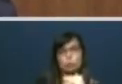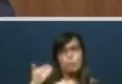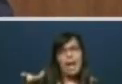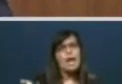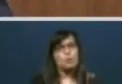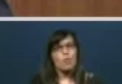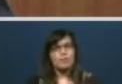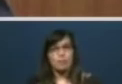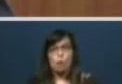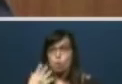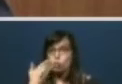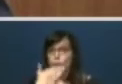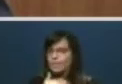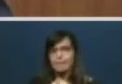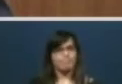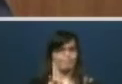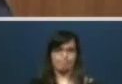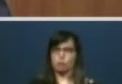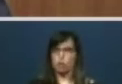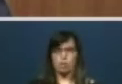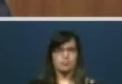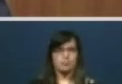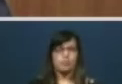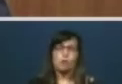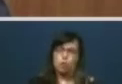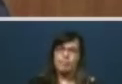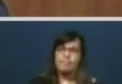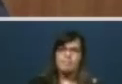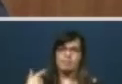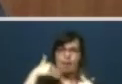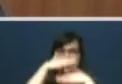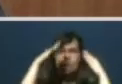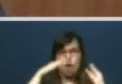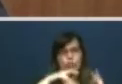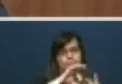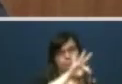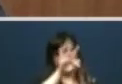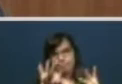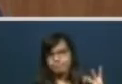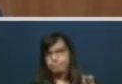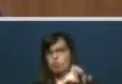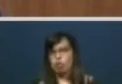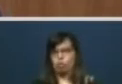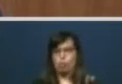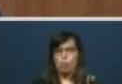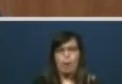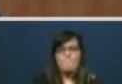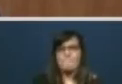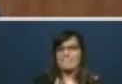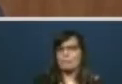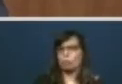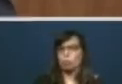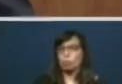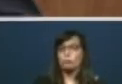no va a ser suficiente es preciso atender a otros factores estructurales por eso en segundo lugar